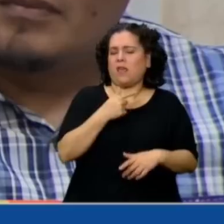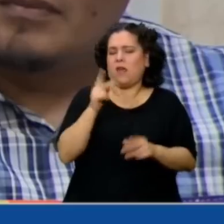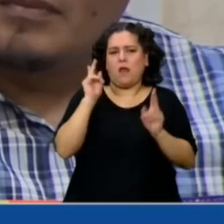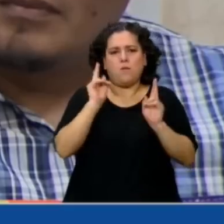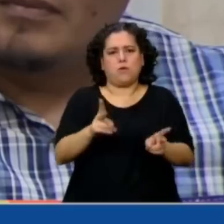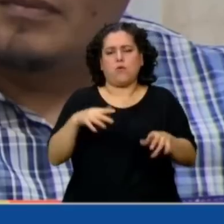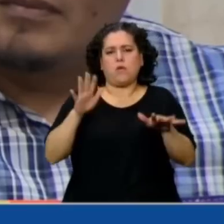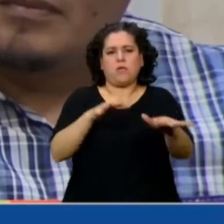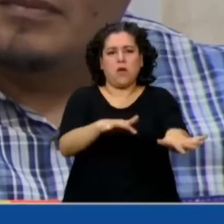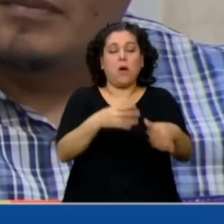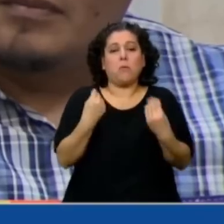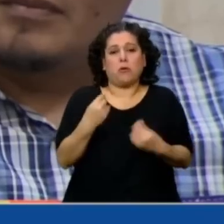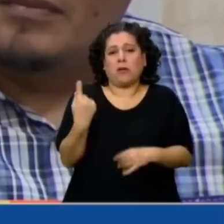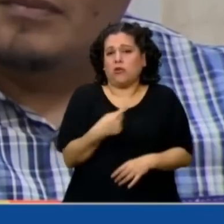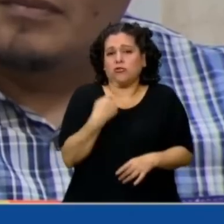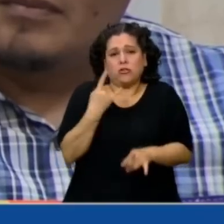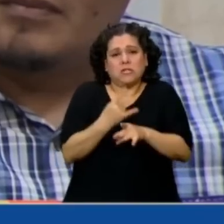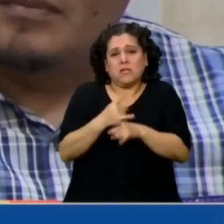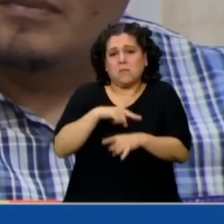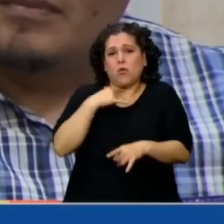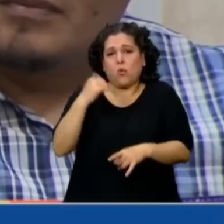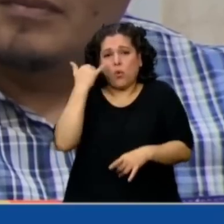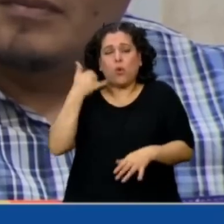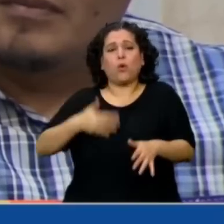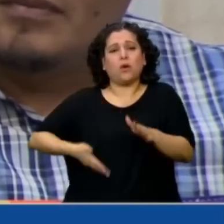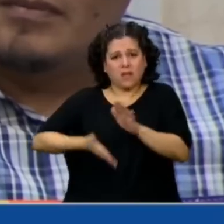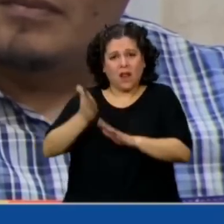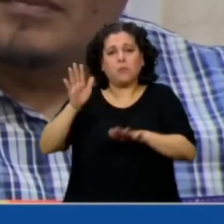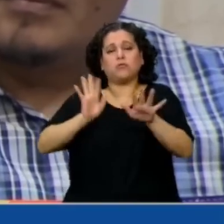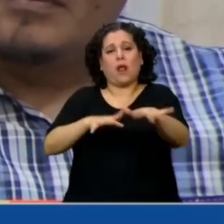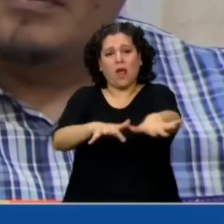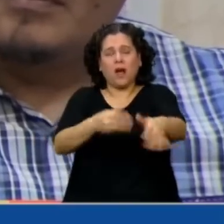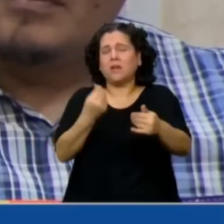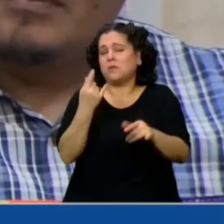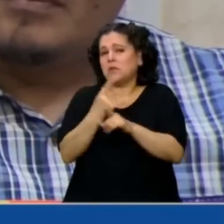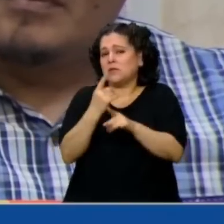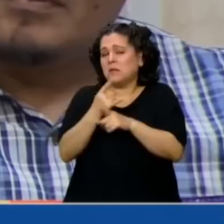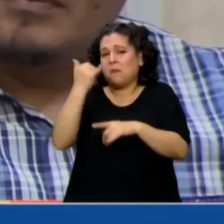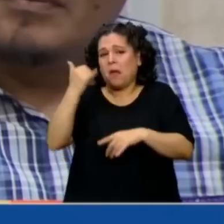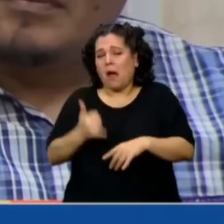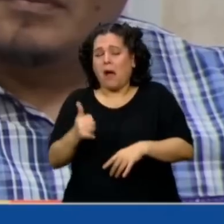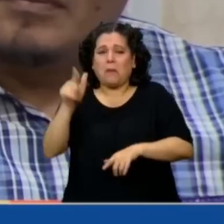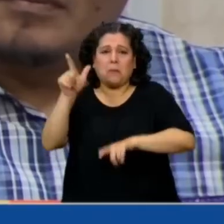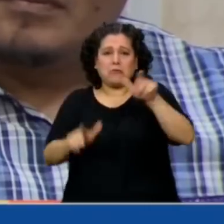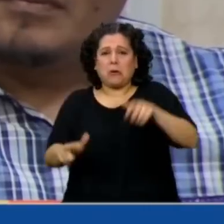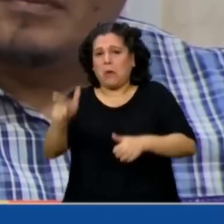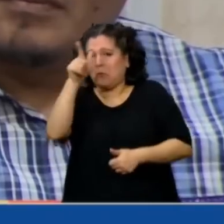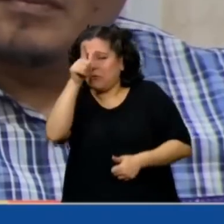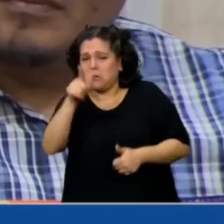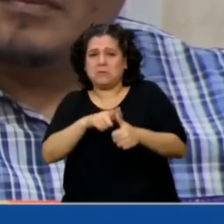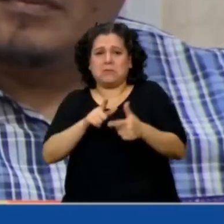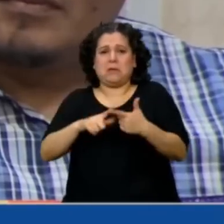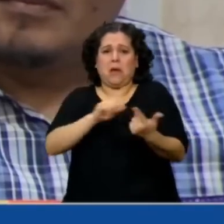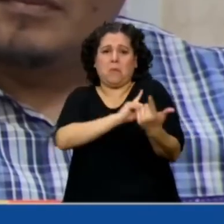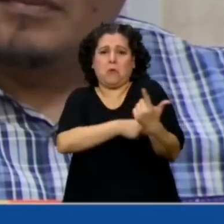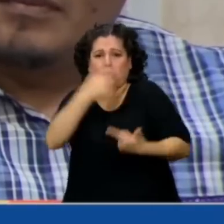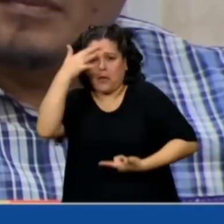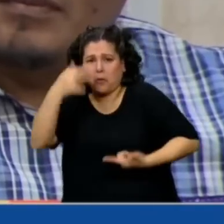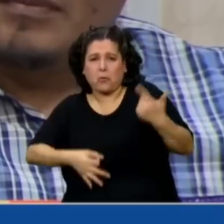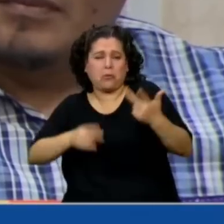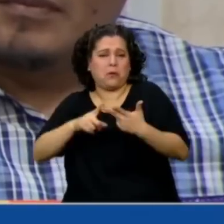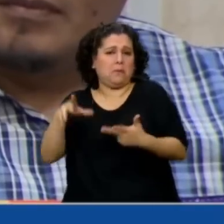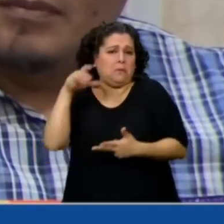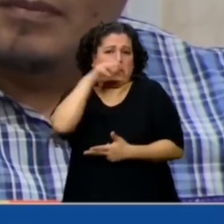a reclamar a la calle porque hay una complicidad total, total, de la policía, del Poder Judicial, de todos los estamentos del